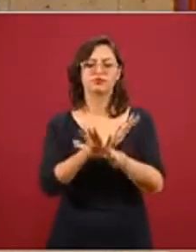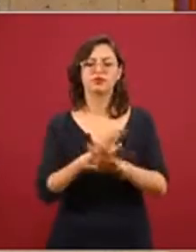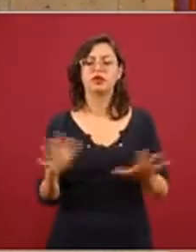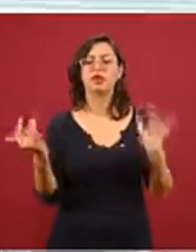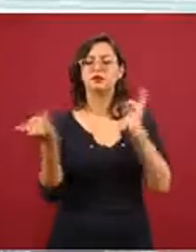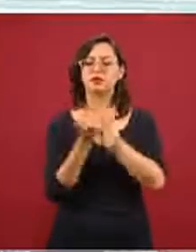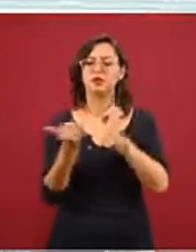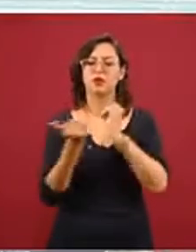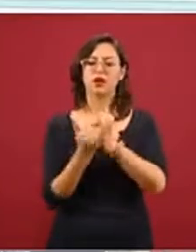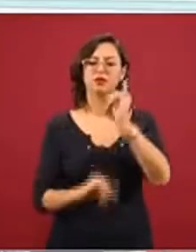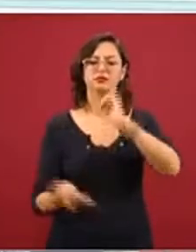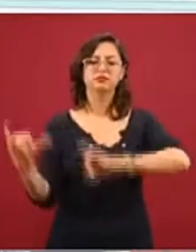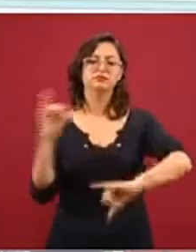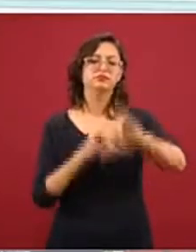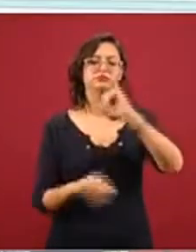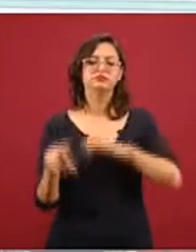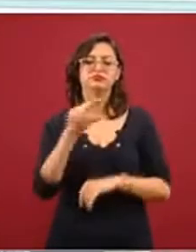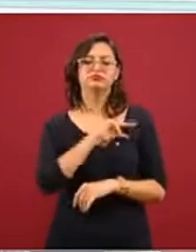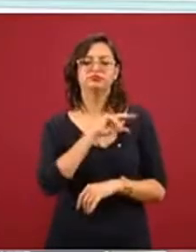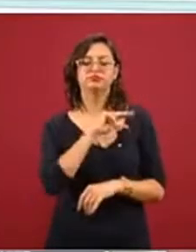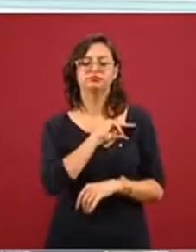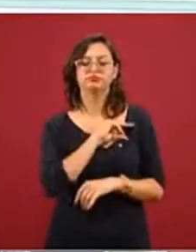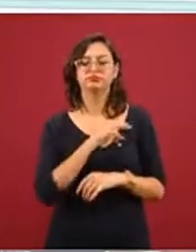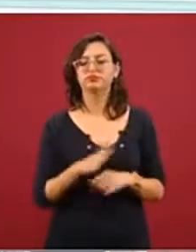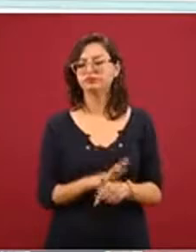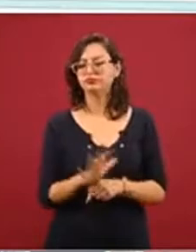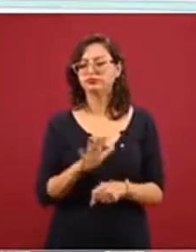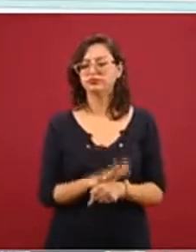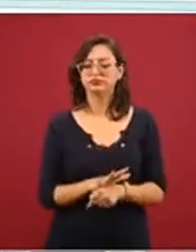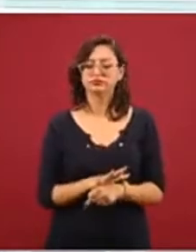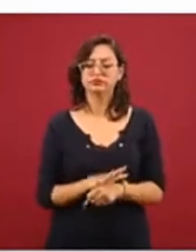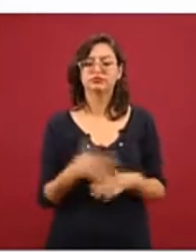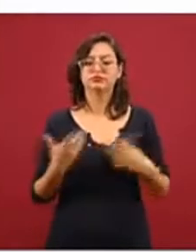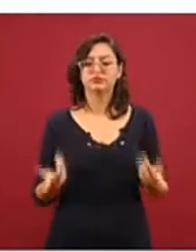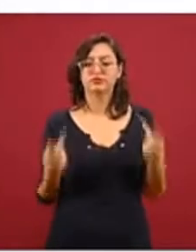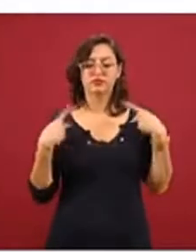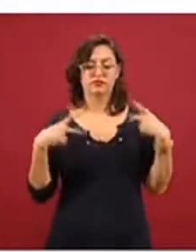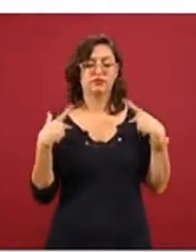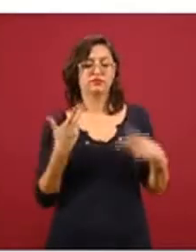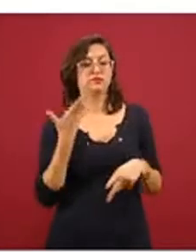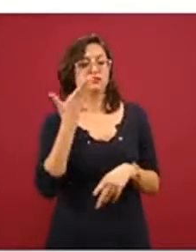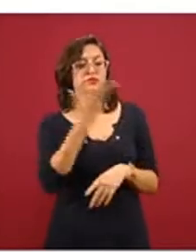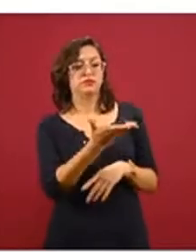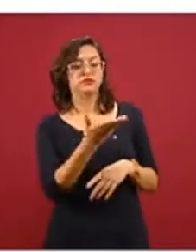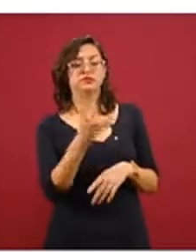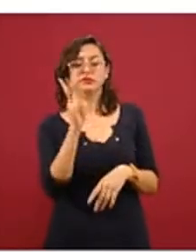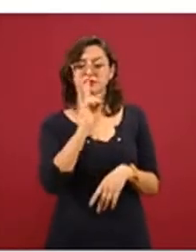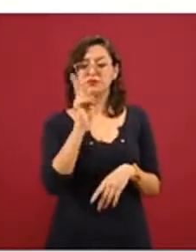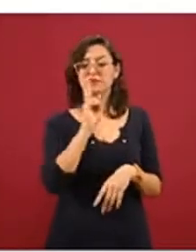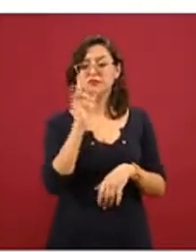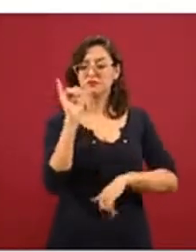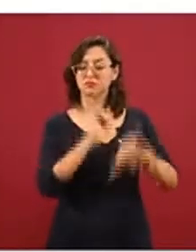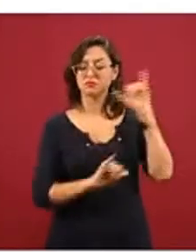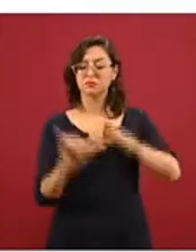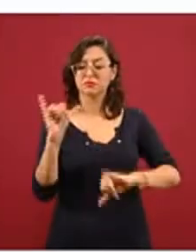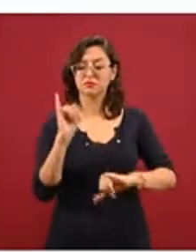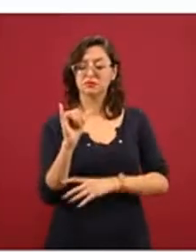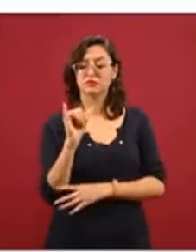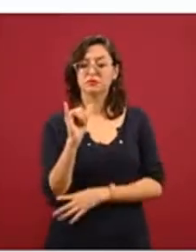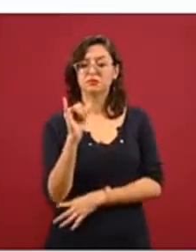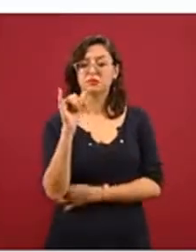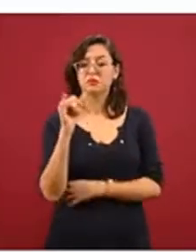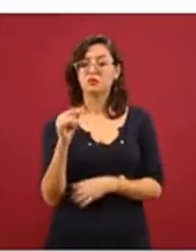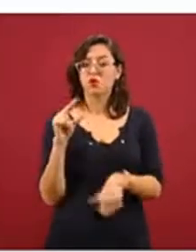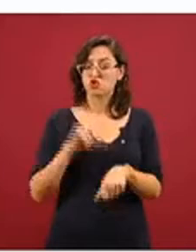laboratorios privados, que es que no todas las personas que solicitan la prueba necesariamente lo hacen porque